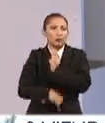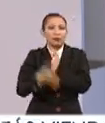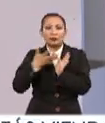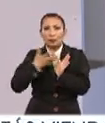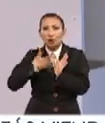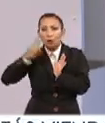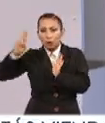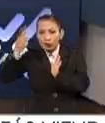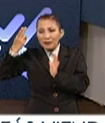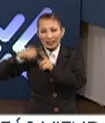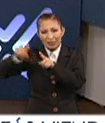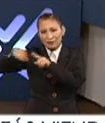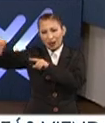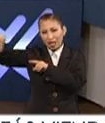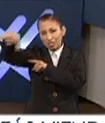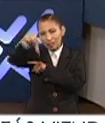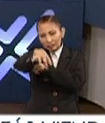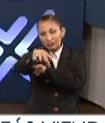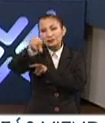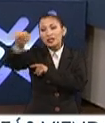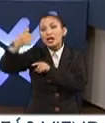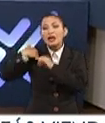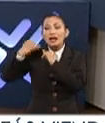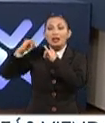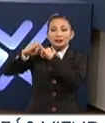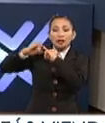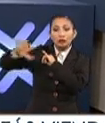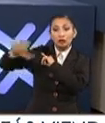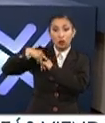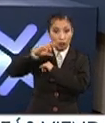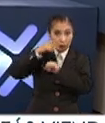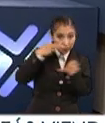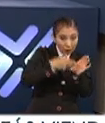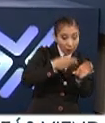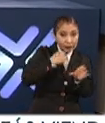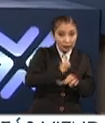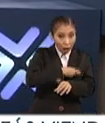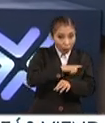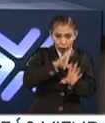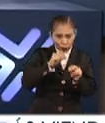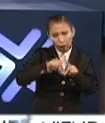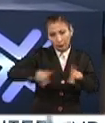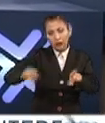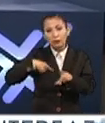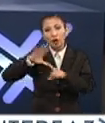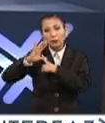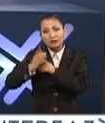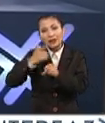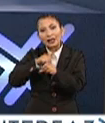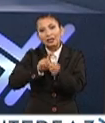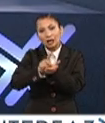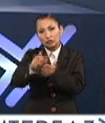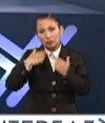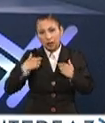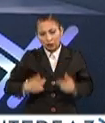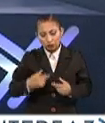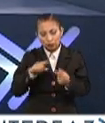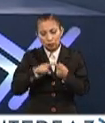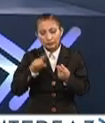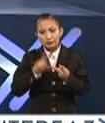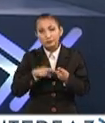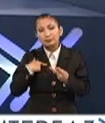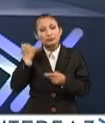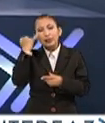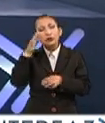tenemos universidades y dependencias que no son propiamente del sector salud, como la Comisión Nacional de Derechos Humanos.